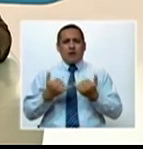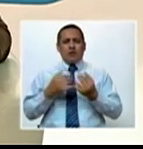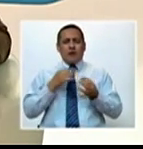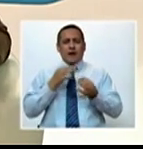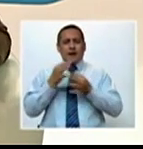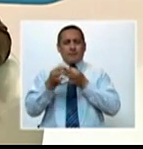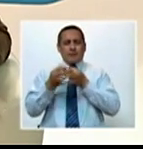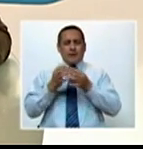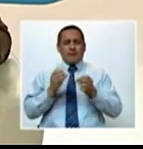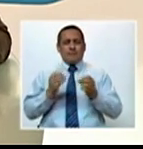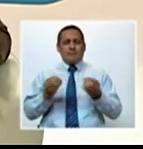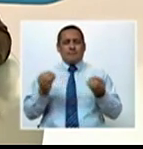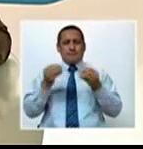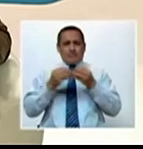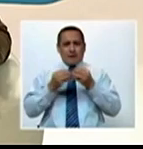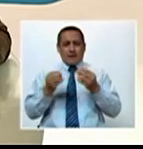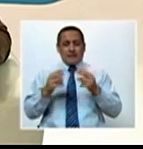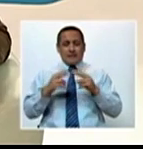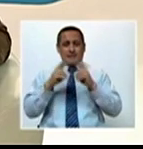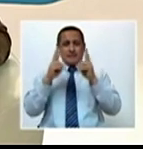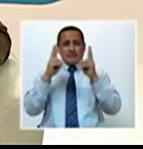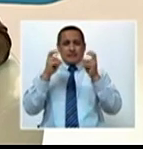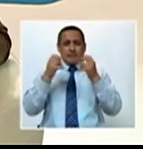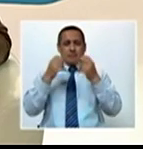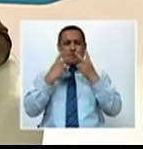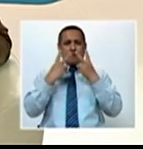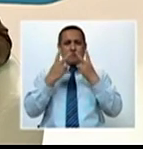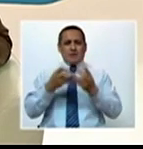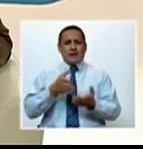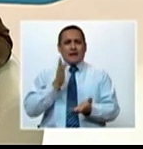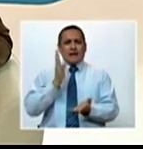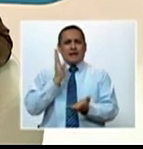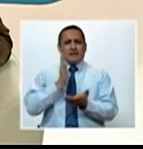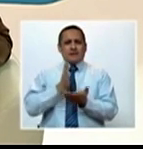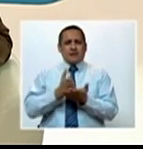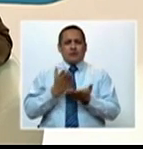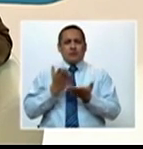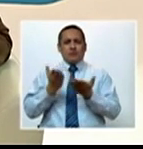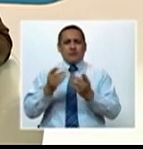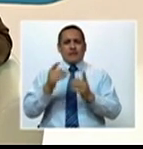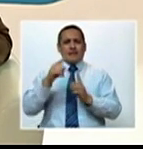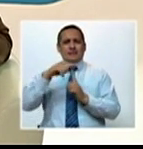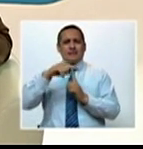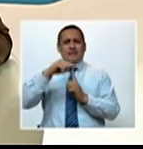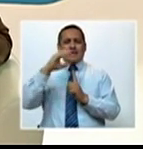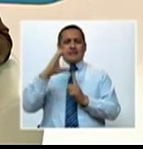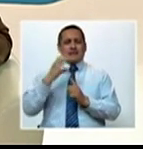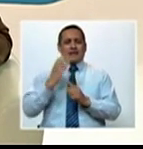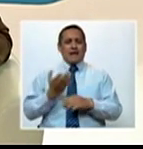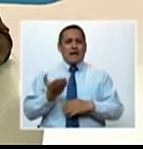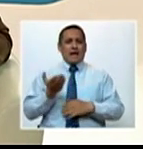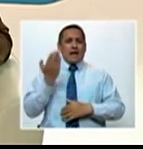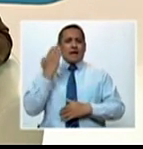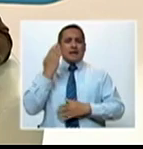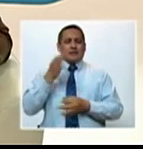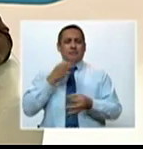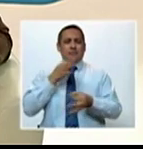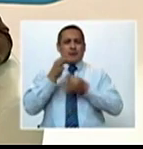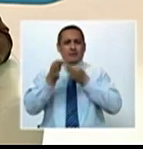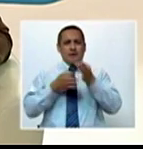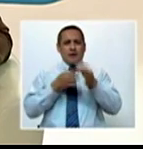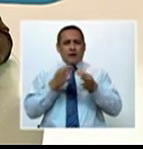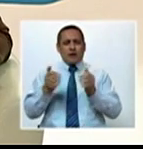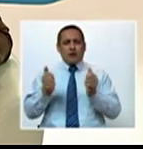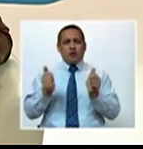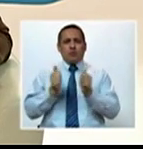la sentencia del Tribunal Constitucional. Para ello nos acompaña el psicólogo Nilton